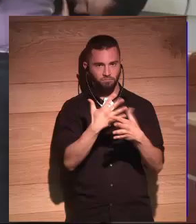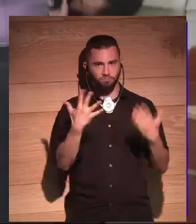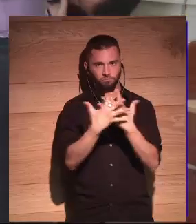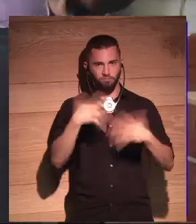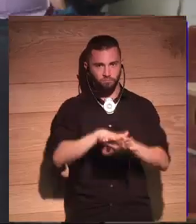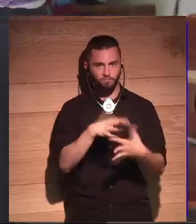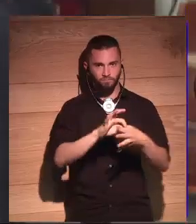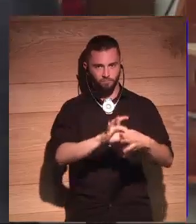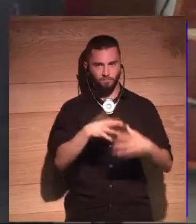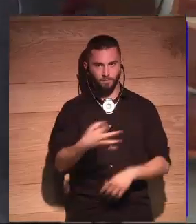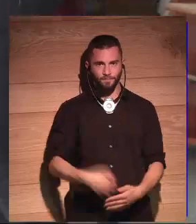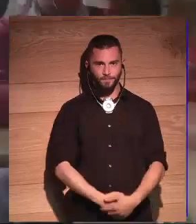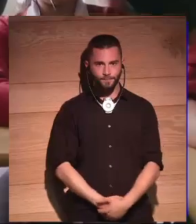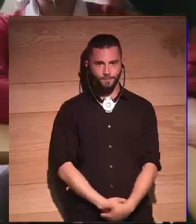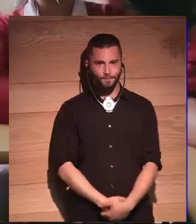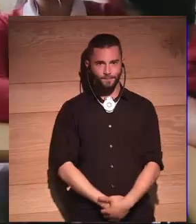¡Wow!